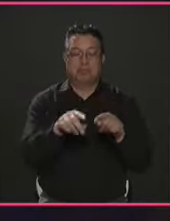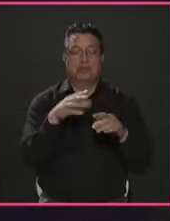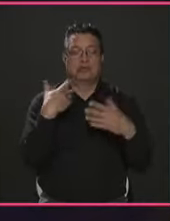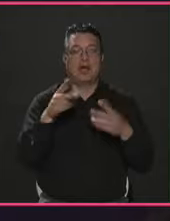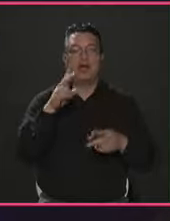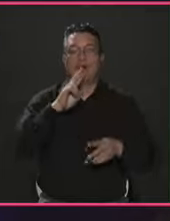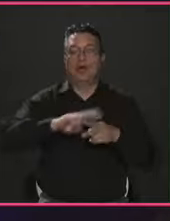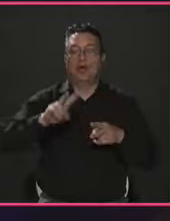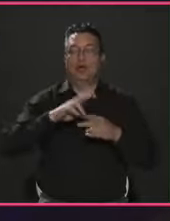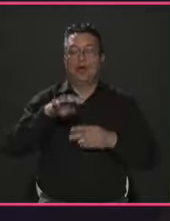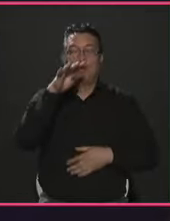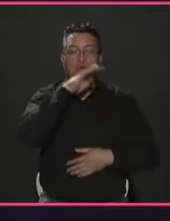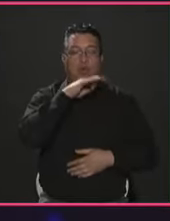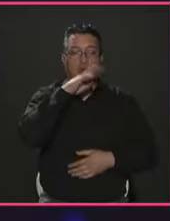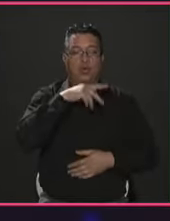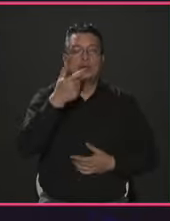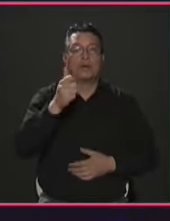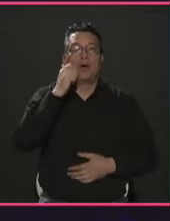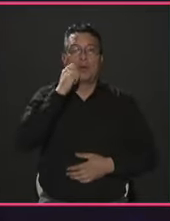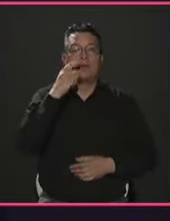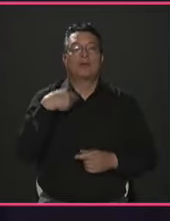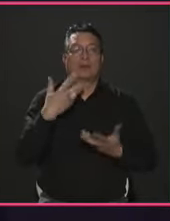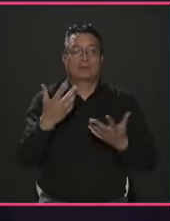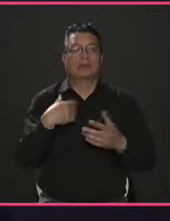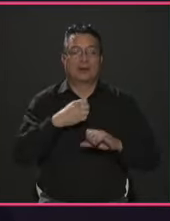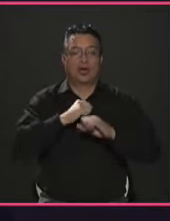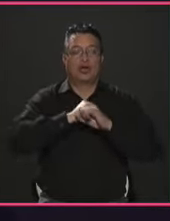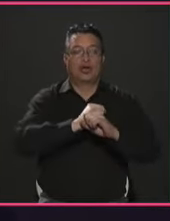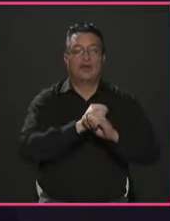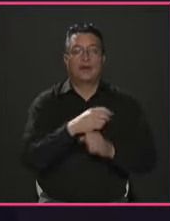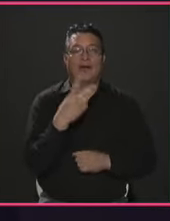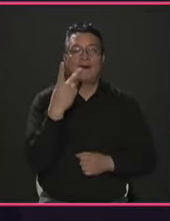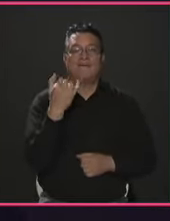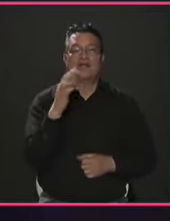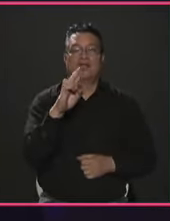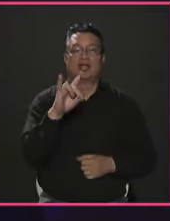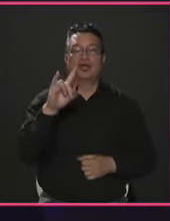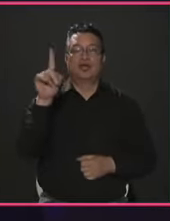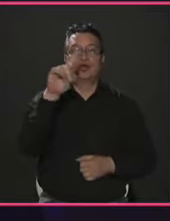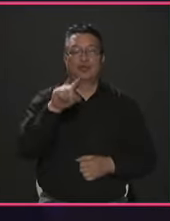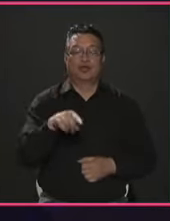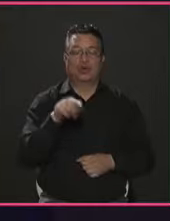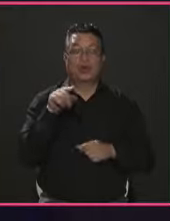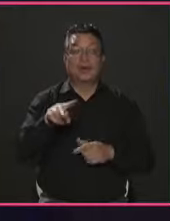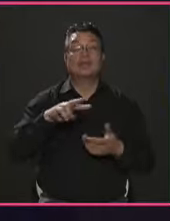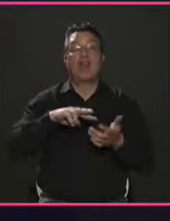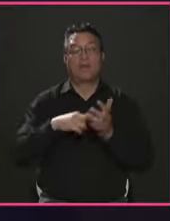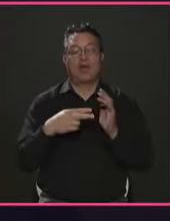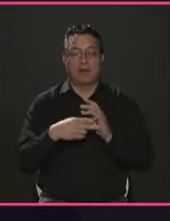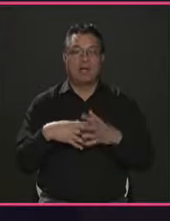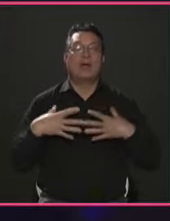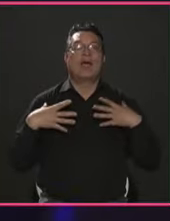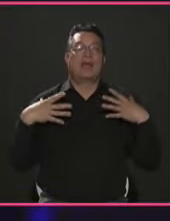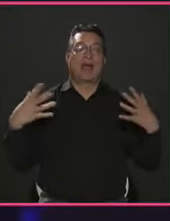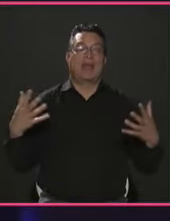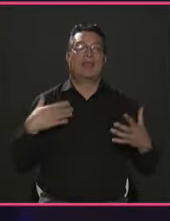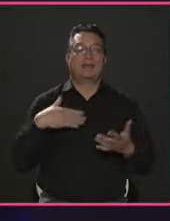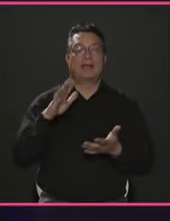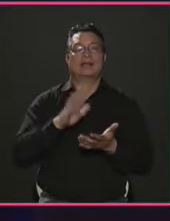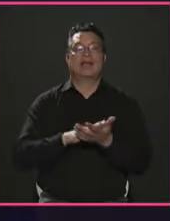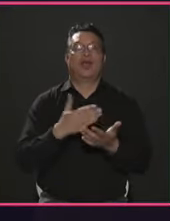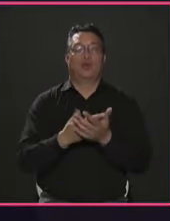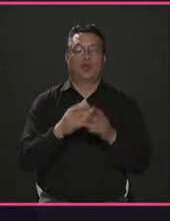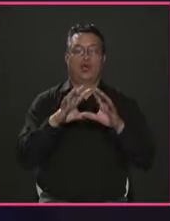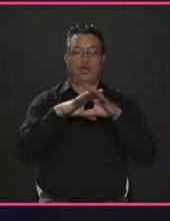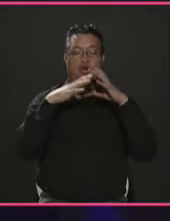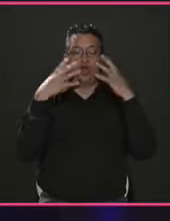utilizar la comunidad humana para tratar estas infecciones virulentas Yo sé que esto es un problema muy grande de la salud Global